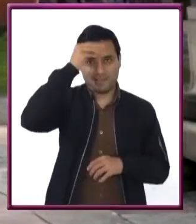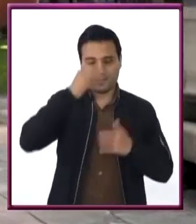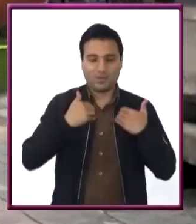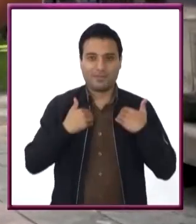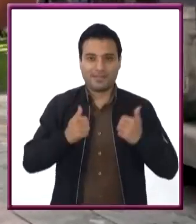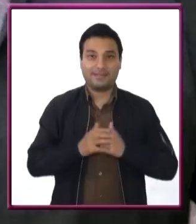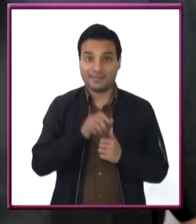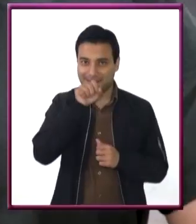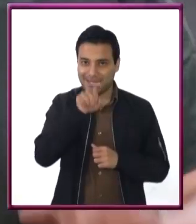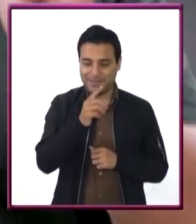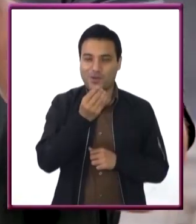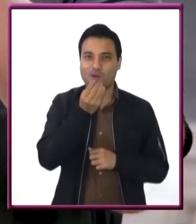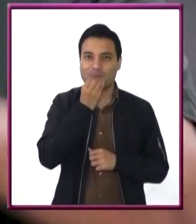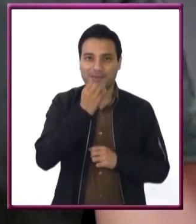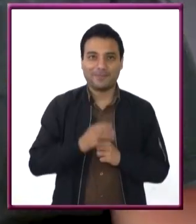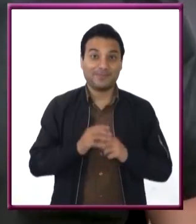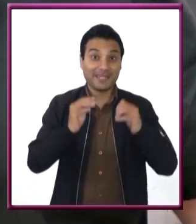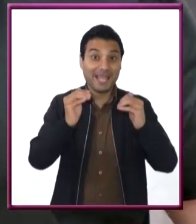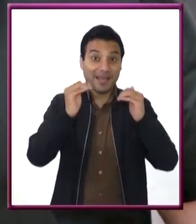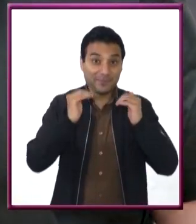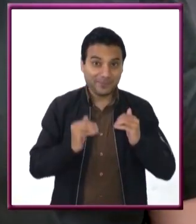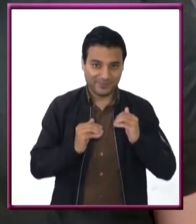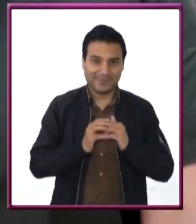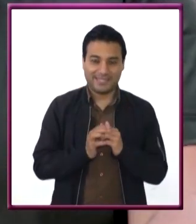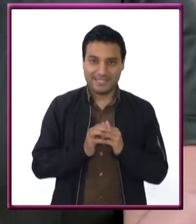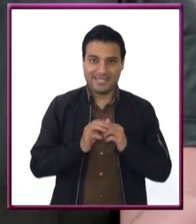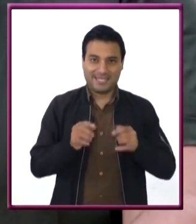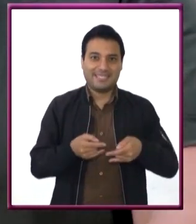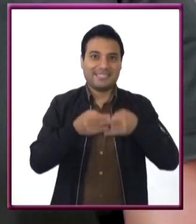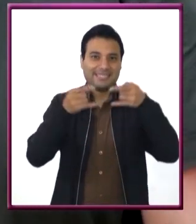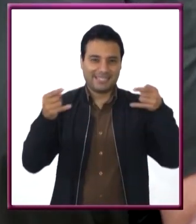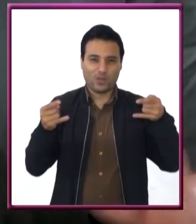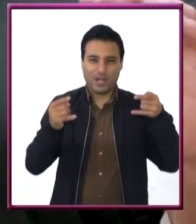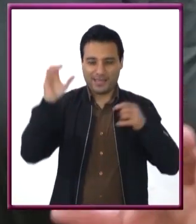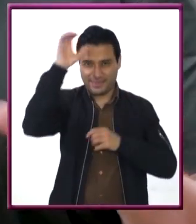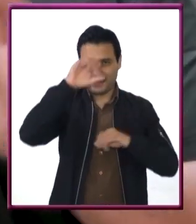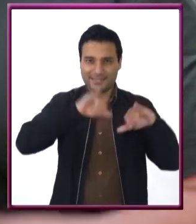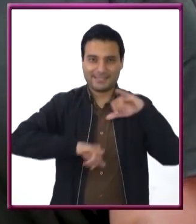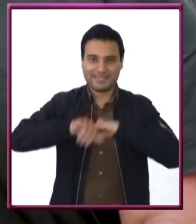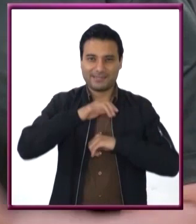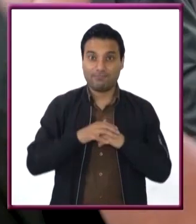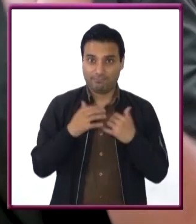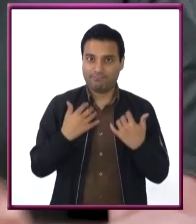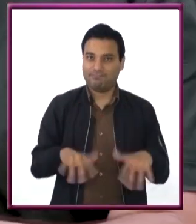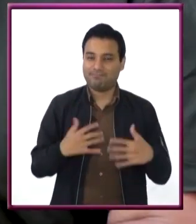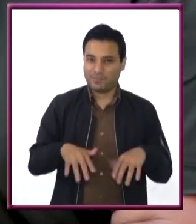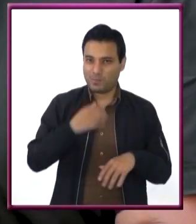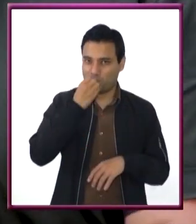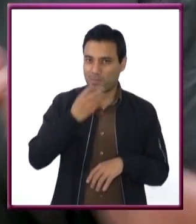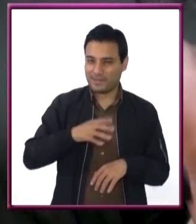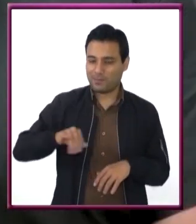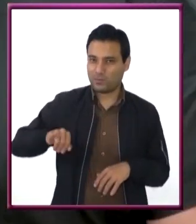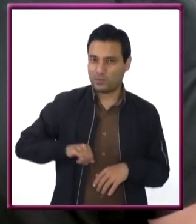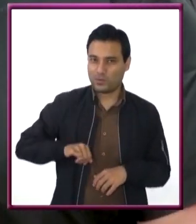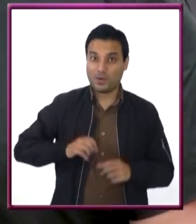digo yo. A continuación, Conciencia Histórica, no se lo pierdan. Los cercamientos, va a estar muy